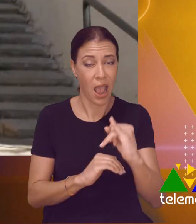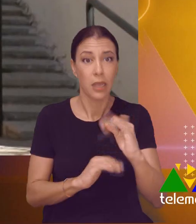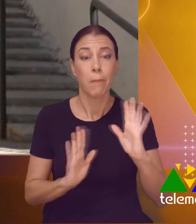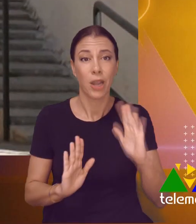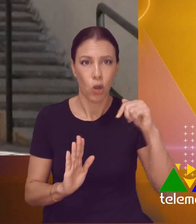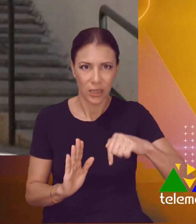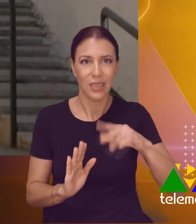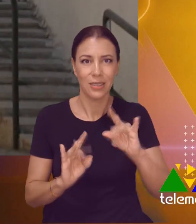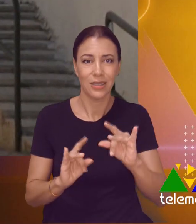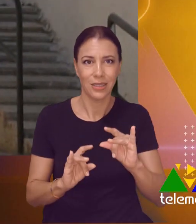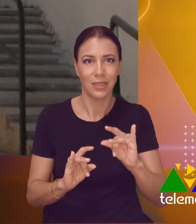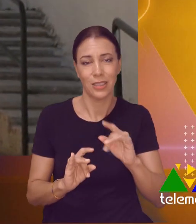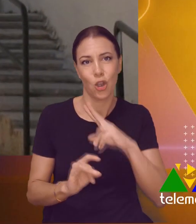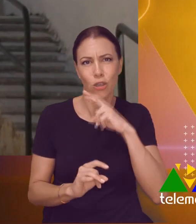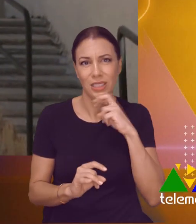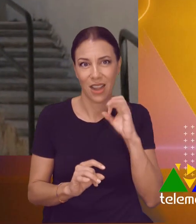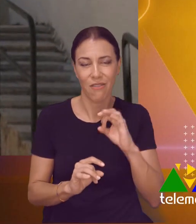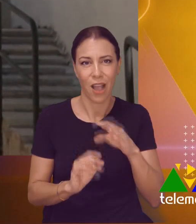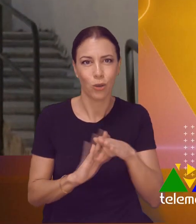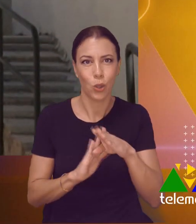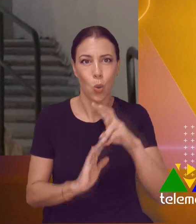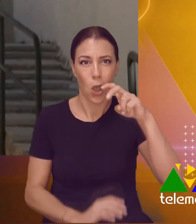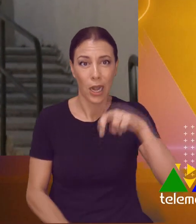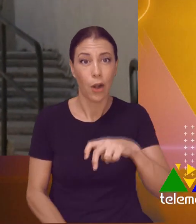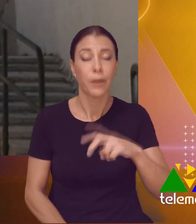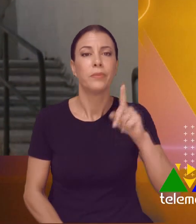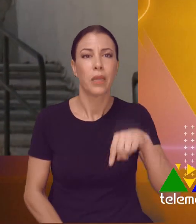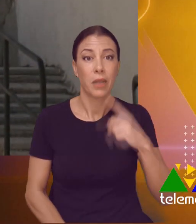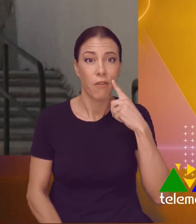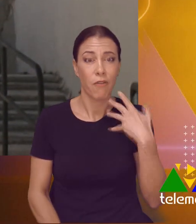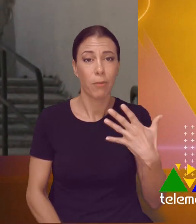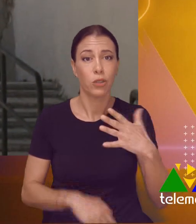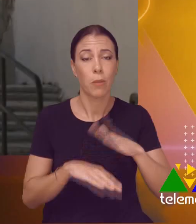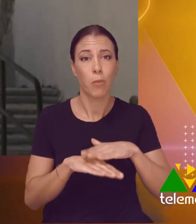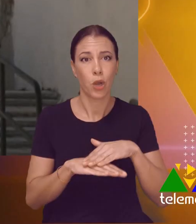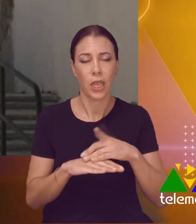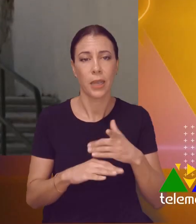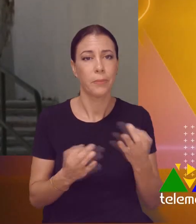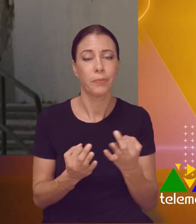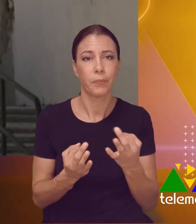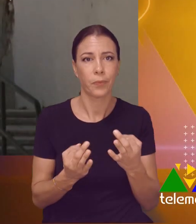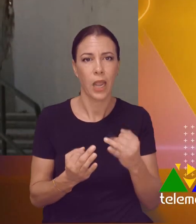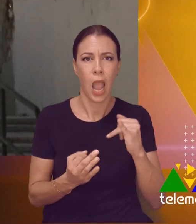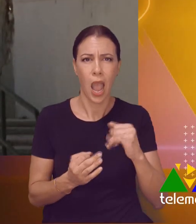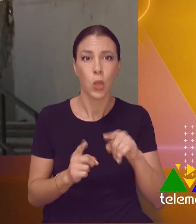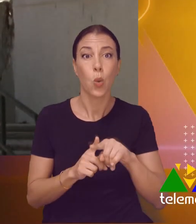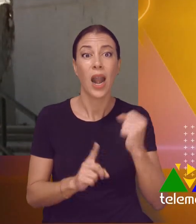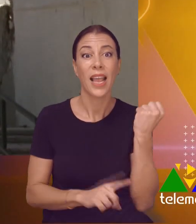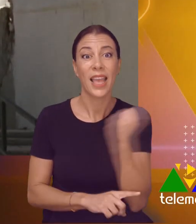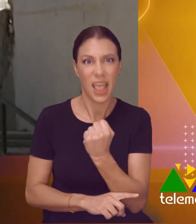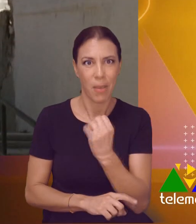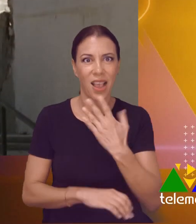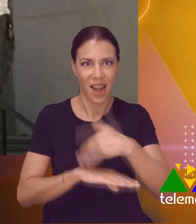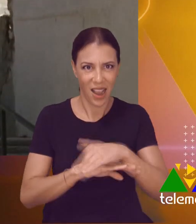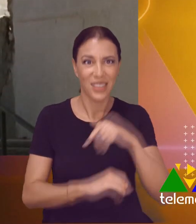en Motril y esta de la calle Portuguesa es una de las que se conserva escalonada. Es famosa también porque ocurrió un crimen,